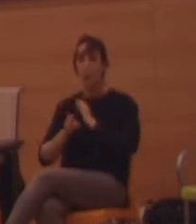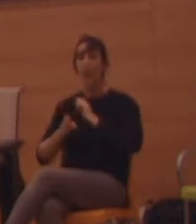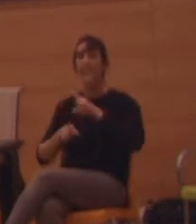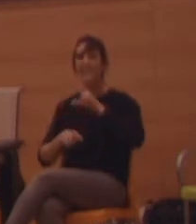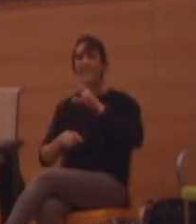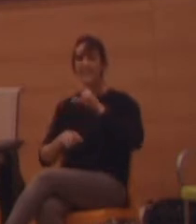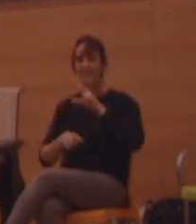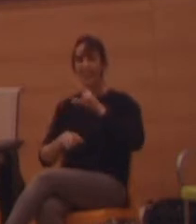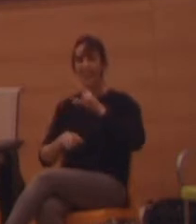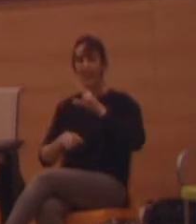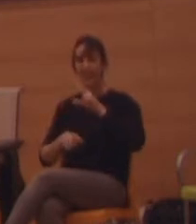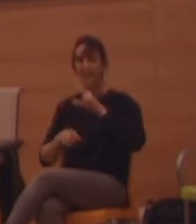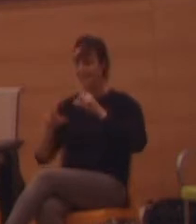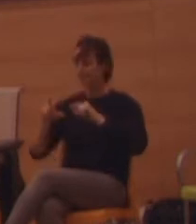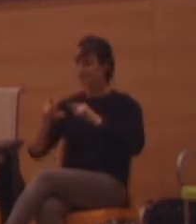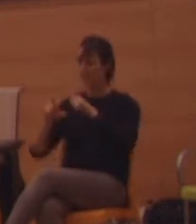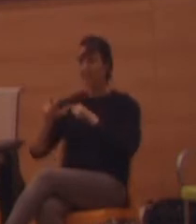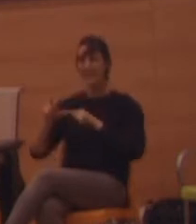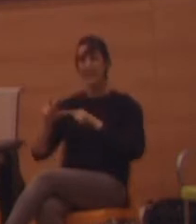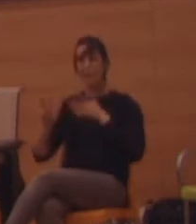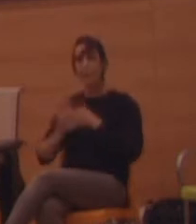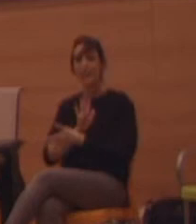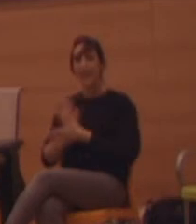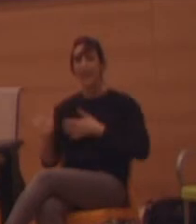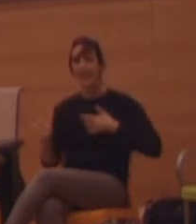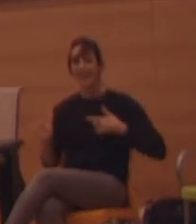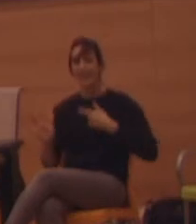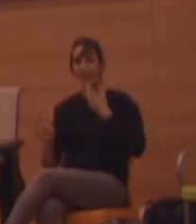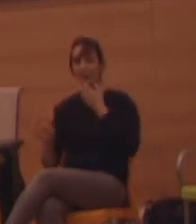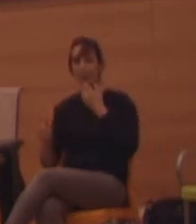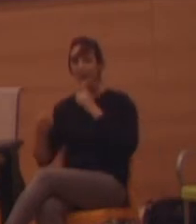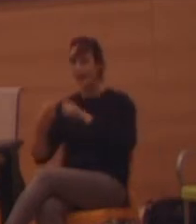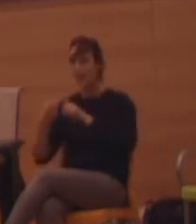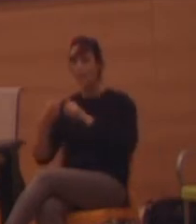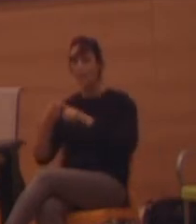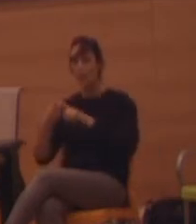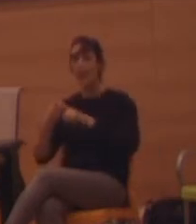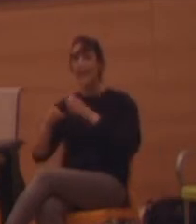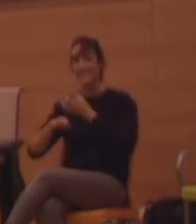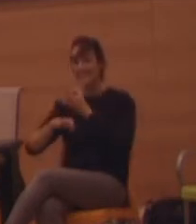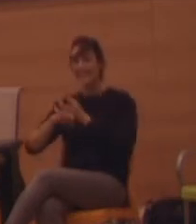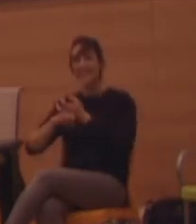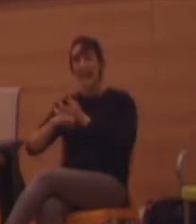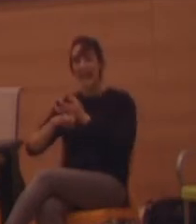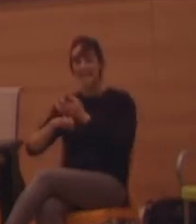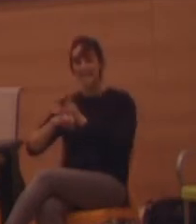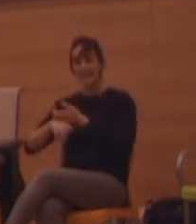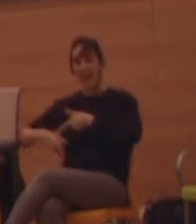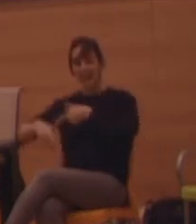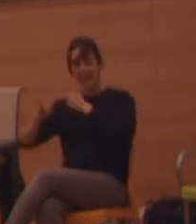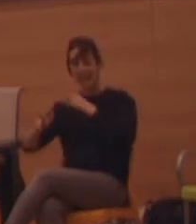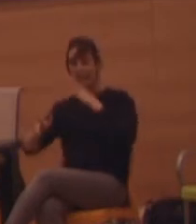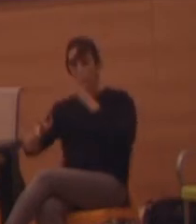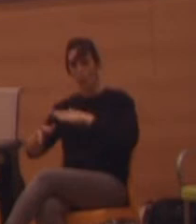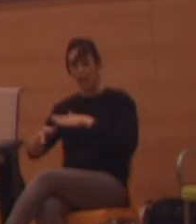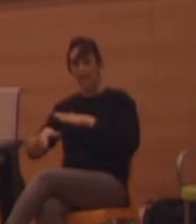y en 3D quiere decir que hay que poner las descargas adecuadas, bien como prevención o bien como ya de